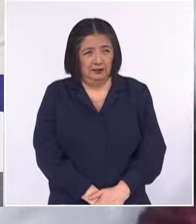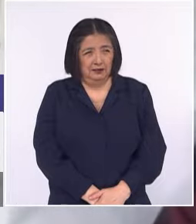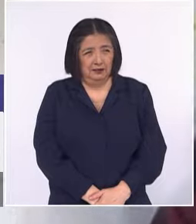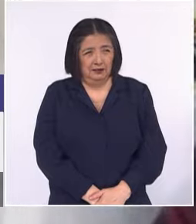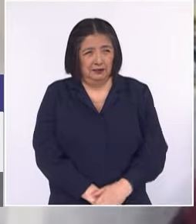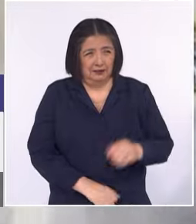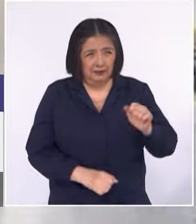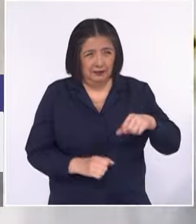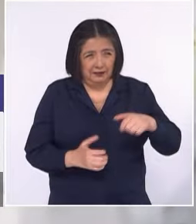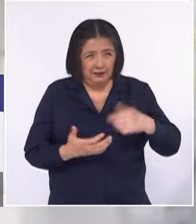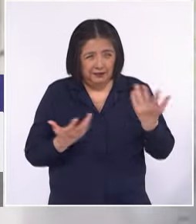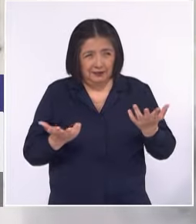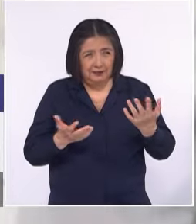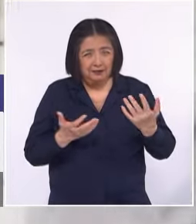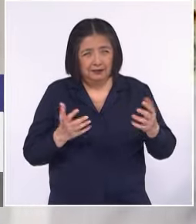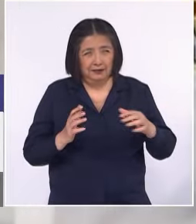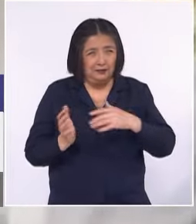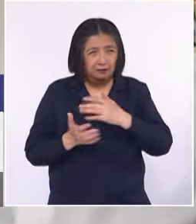de acá de parte del voluntariado.